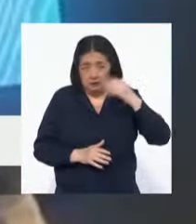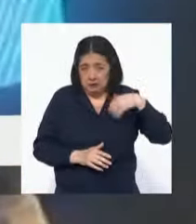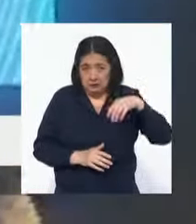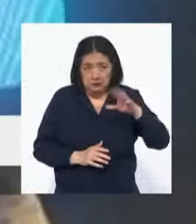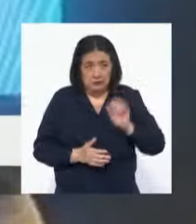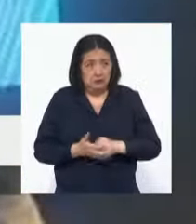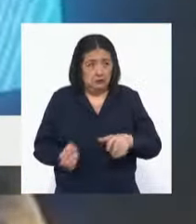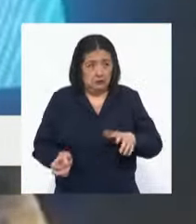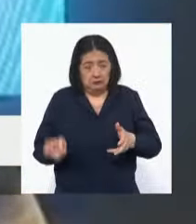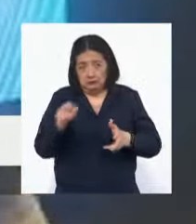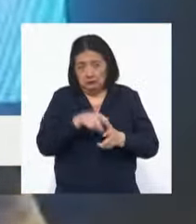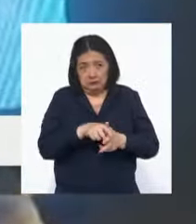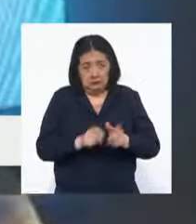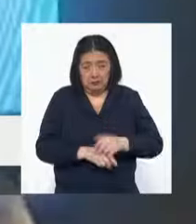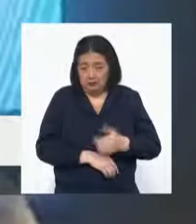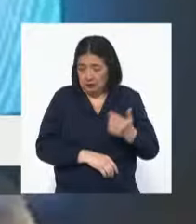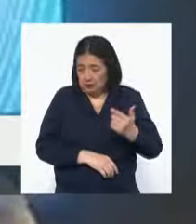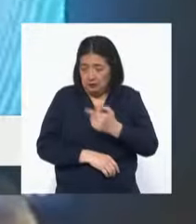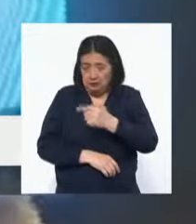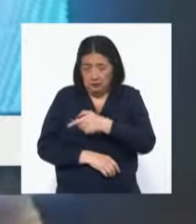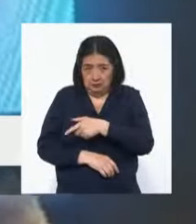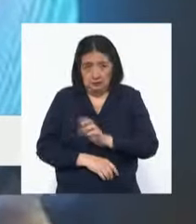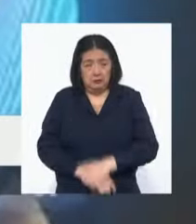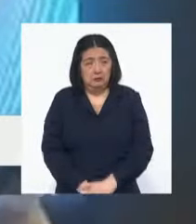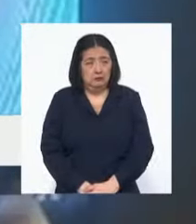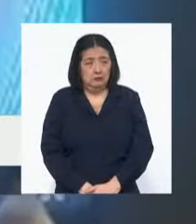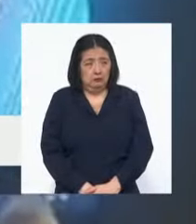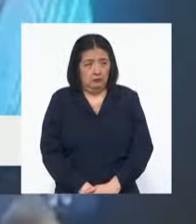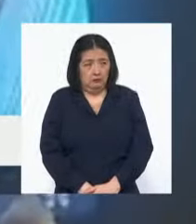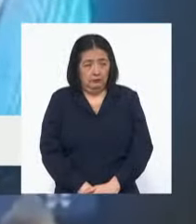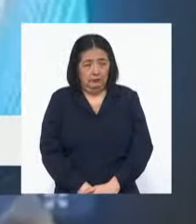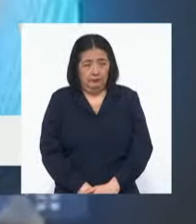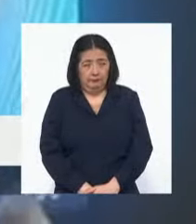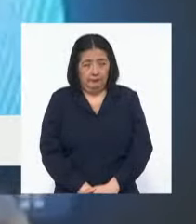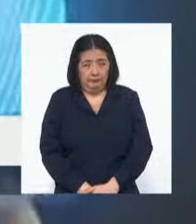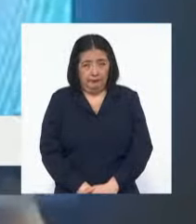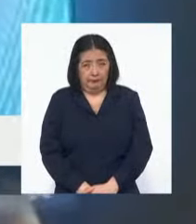con el sicario que había disparado contra su víctima.